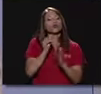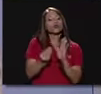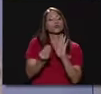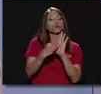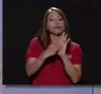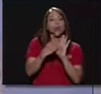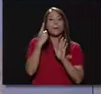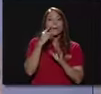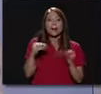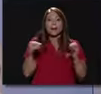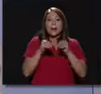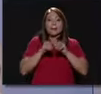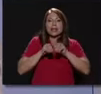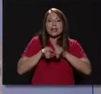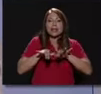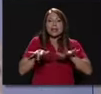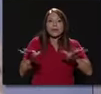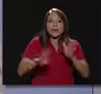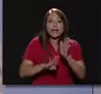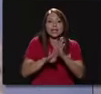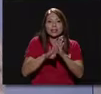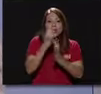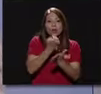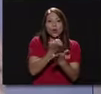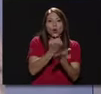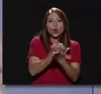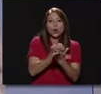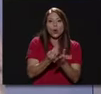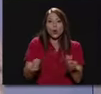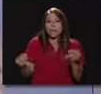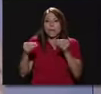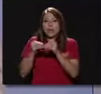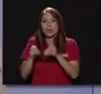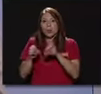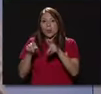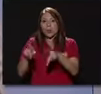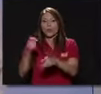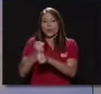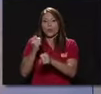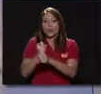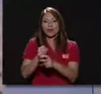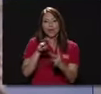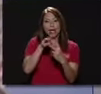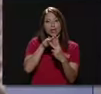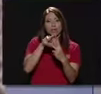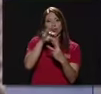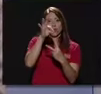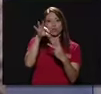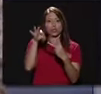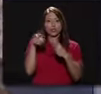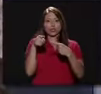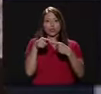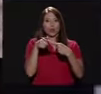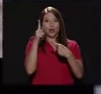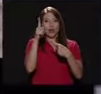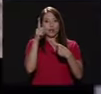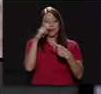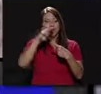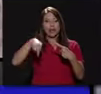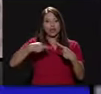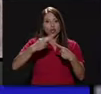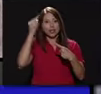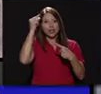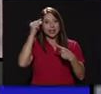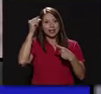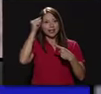mayor expansión del crecimiento económico que fomente una mayor generación del empleo, hay dos opciones. Una es el rol del